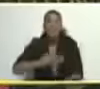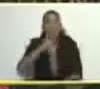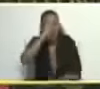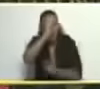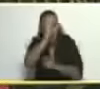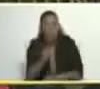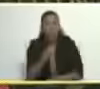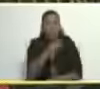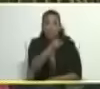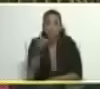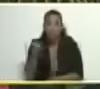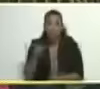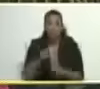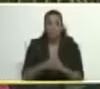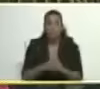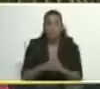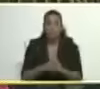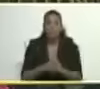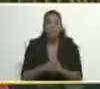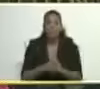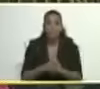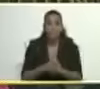reconocer